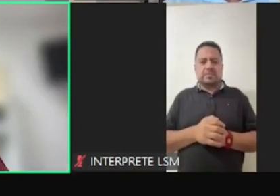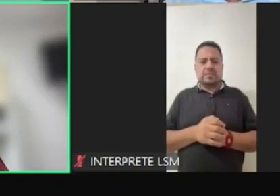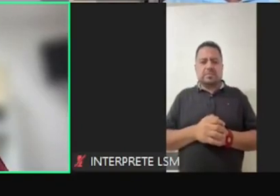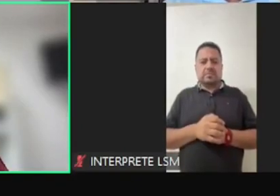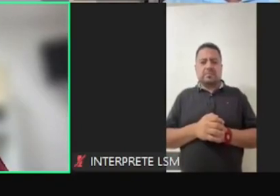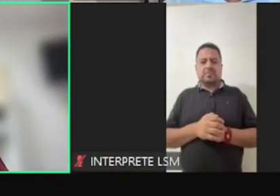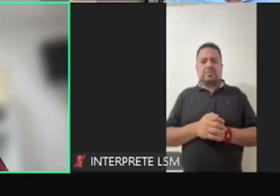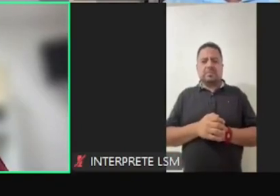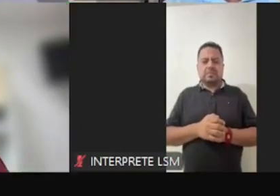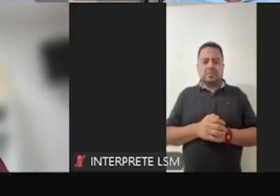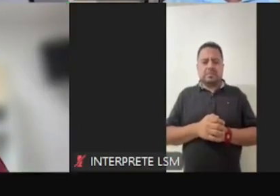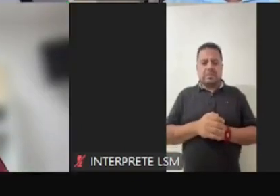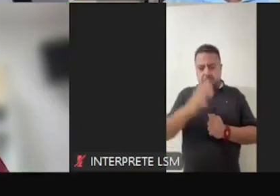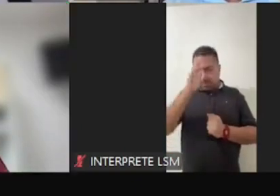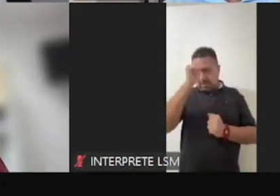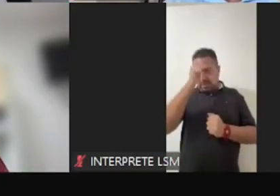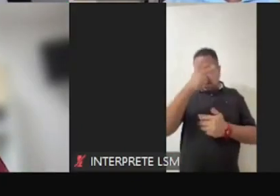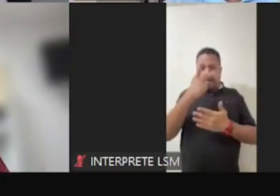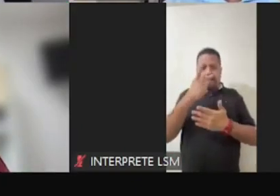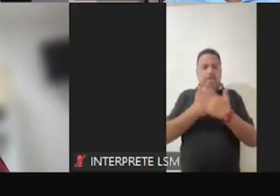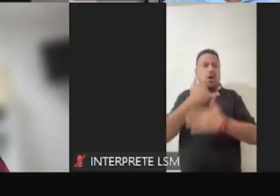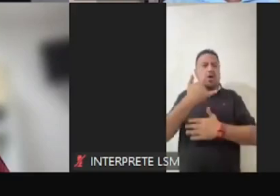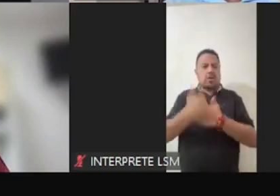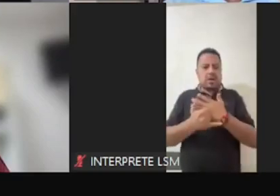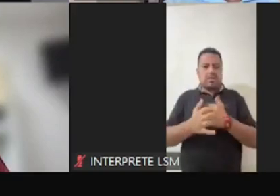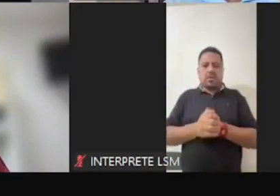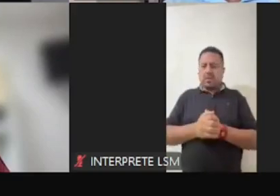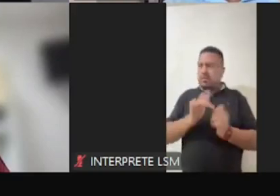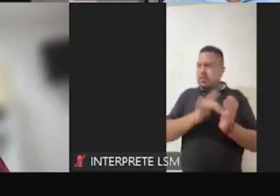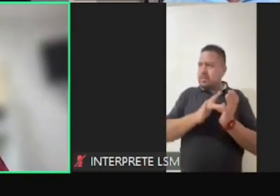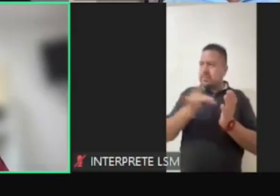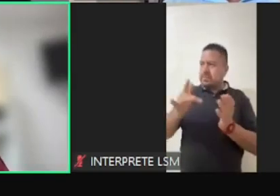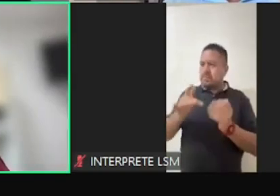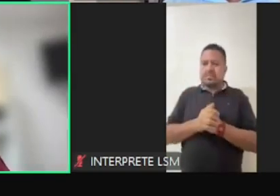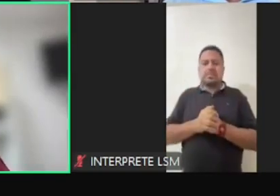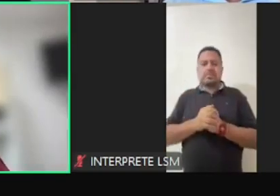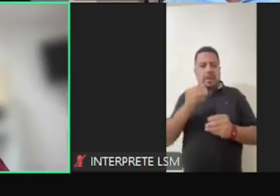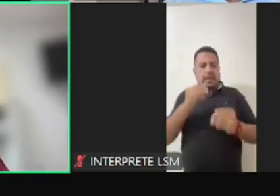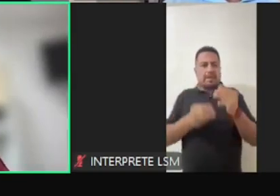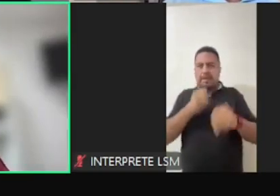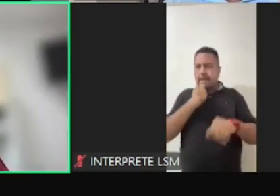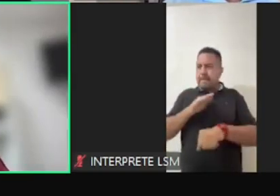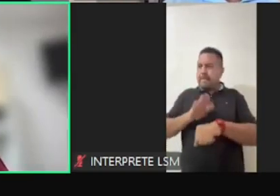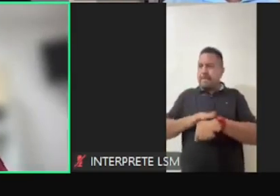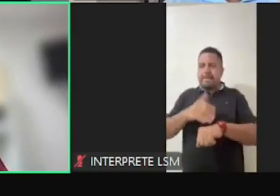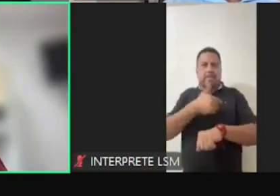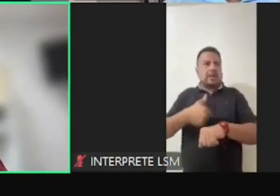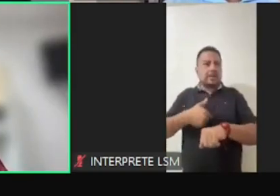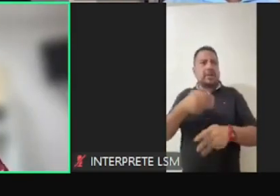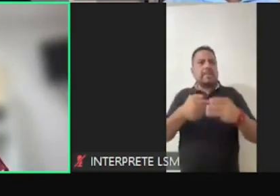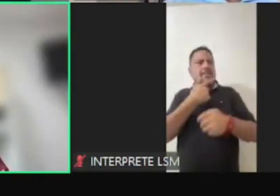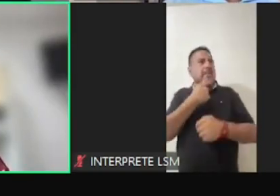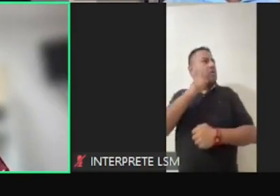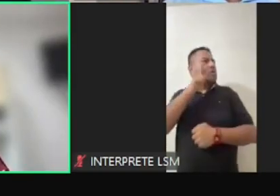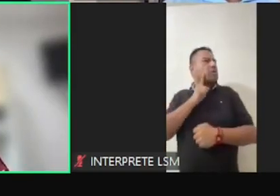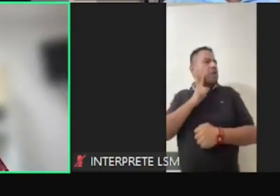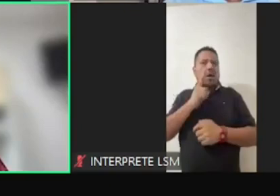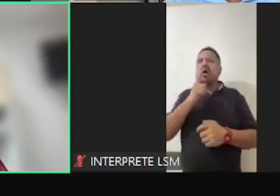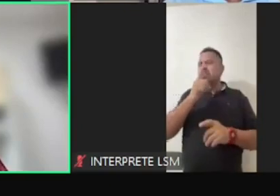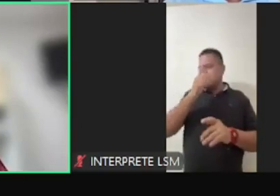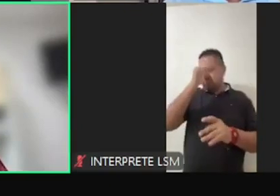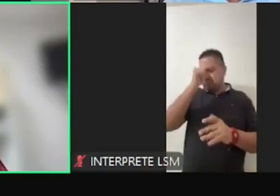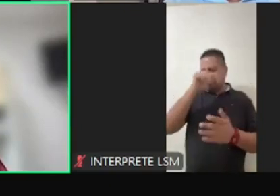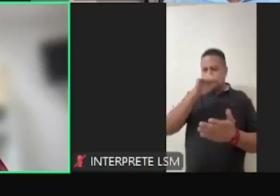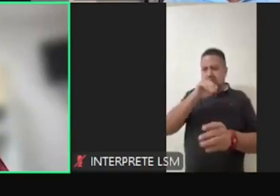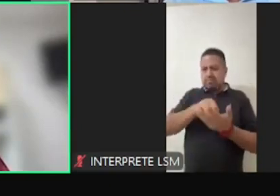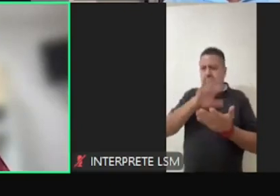chinol a favor del proyecto Gracias magistrada magistrada presid magistradas magistrado el proyecto de resolución fue